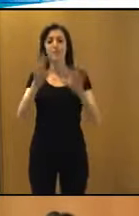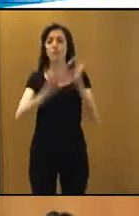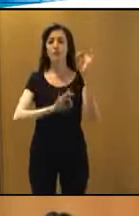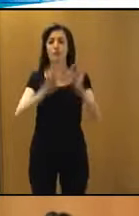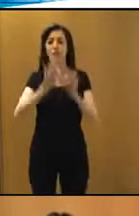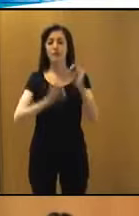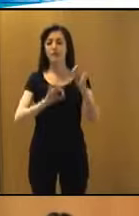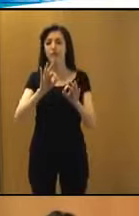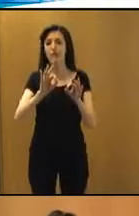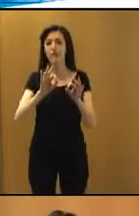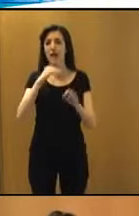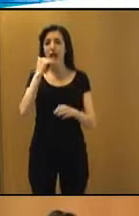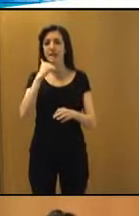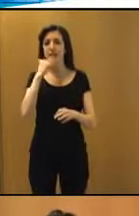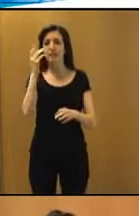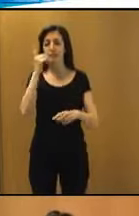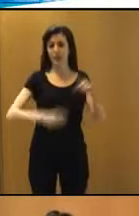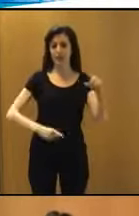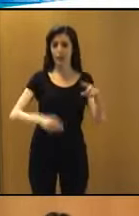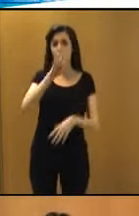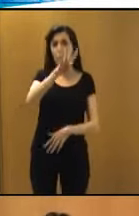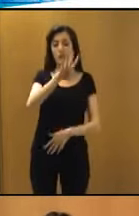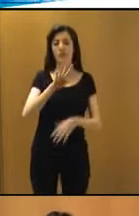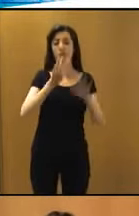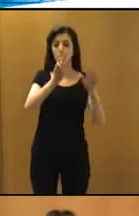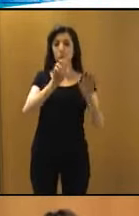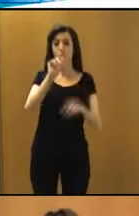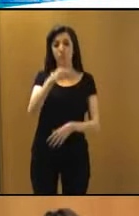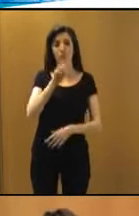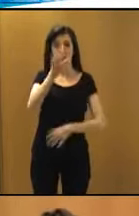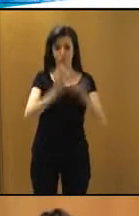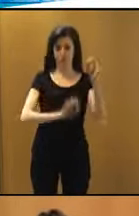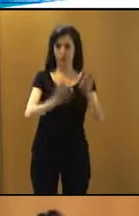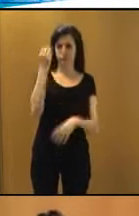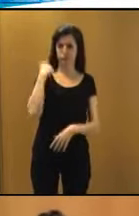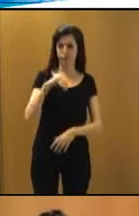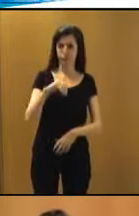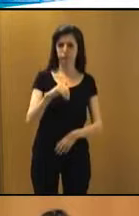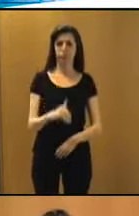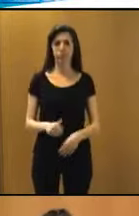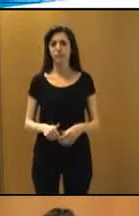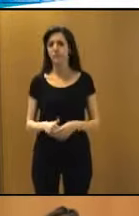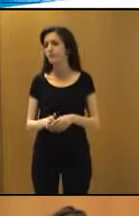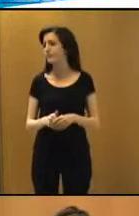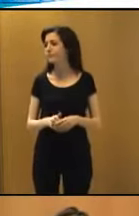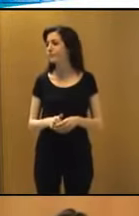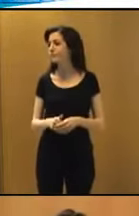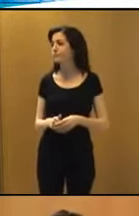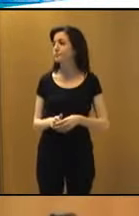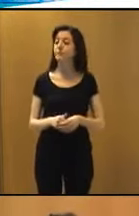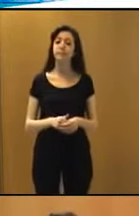2010 este porcentaje pasa a ser casi de la mitad, o sea, un 48,2%.